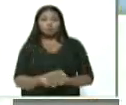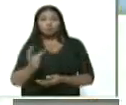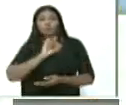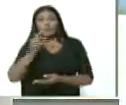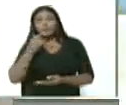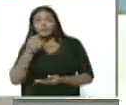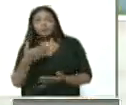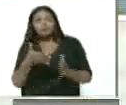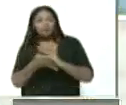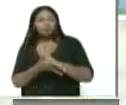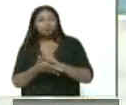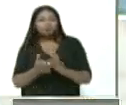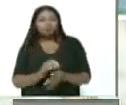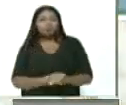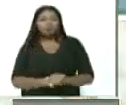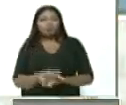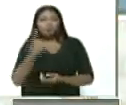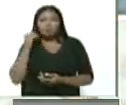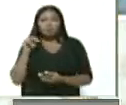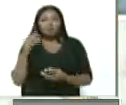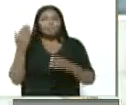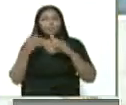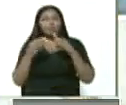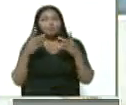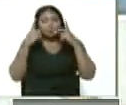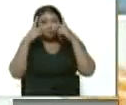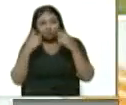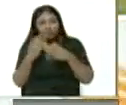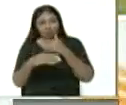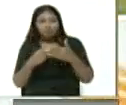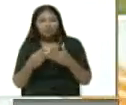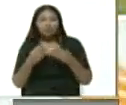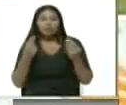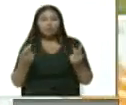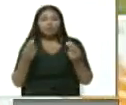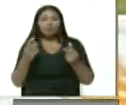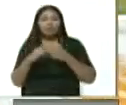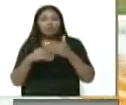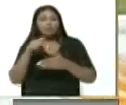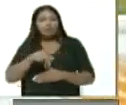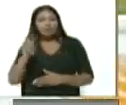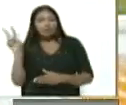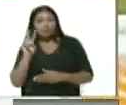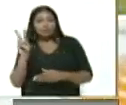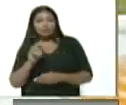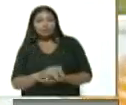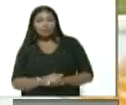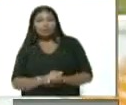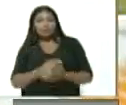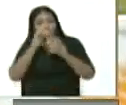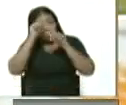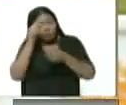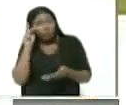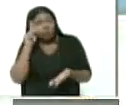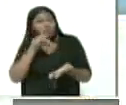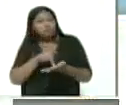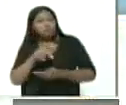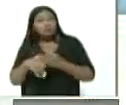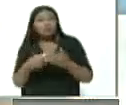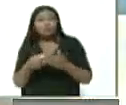digamos que habían tuvieron vida sus expertos que están aquí en venezuela y corroboraron su presencia